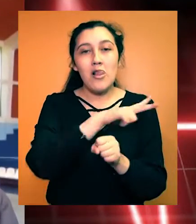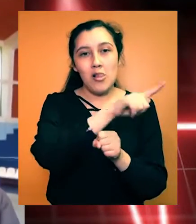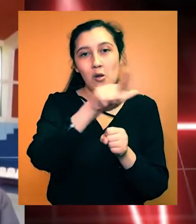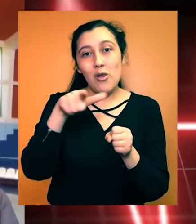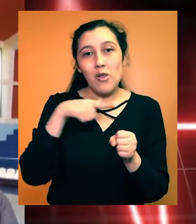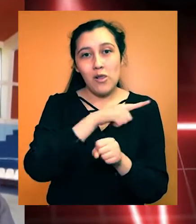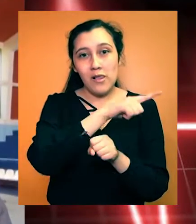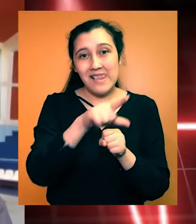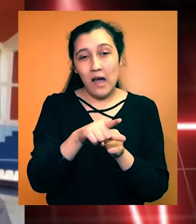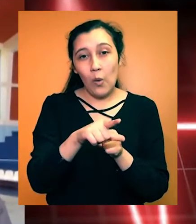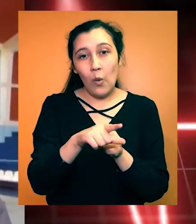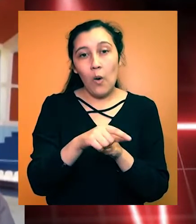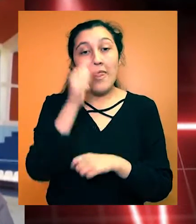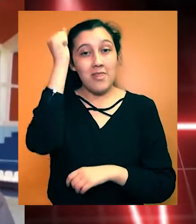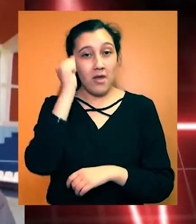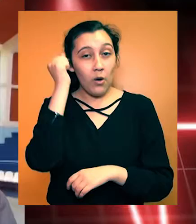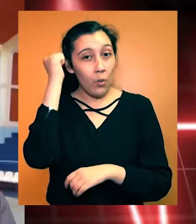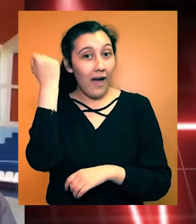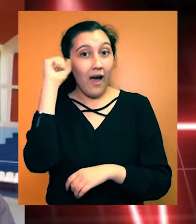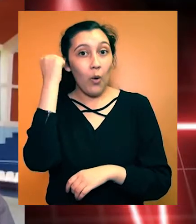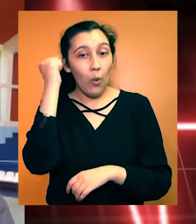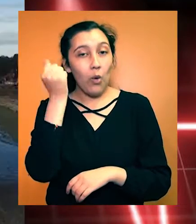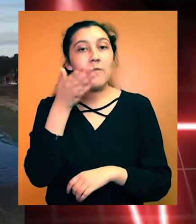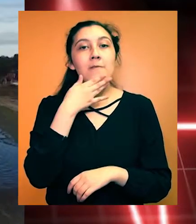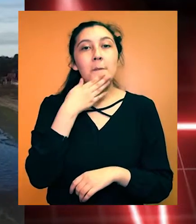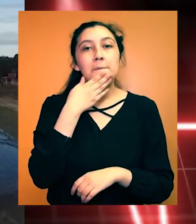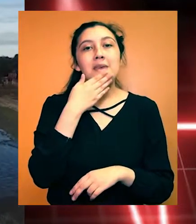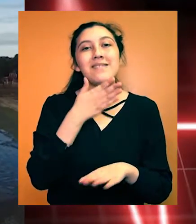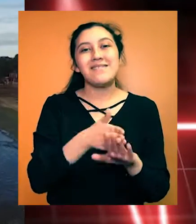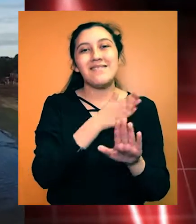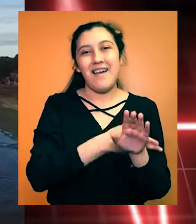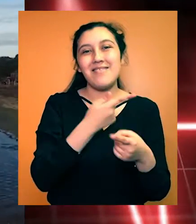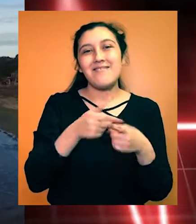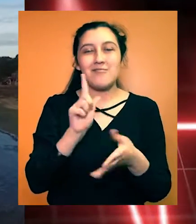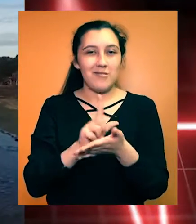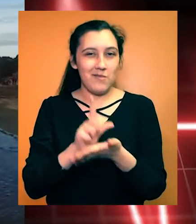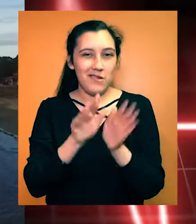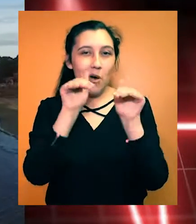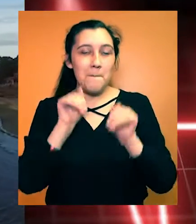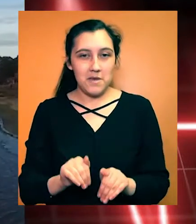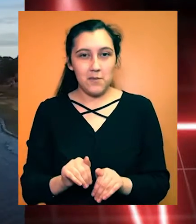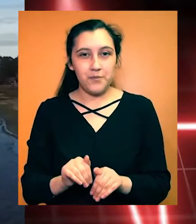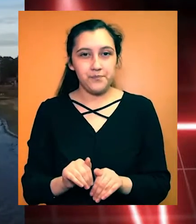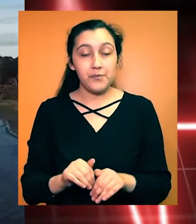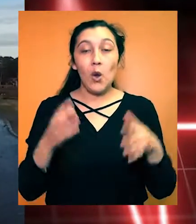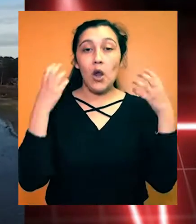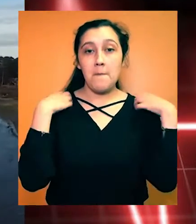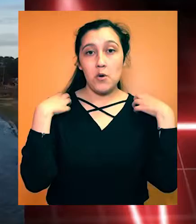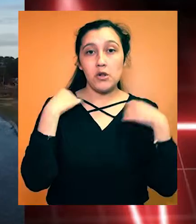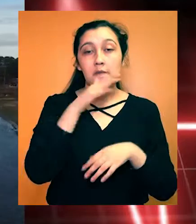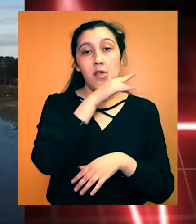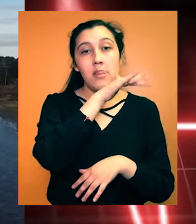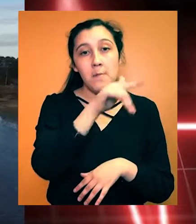en Ancú, ya había pasado antes en otros lugares y no podemos permitir que siga ocurriendo. Sobre la investigación del episodio registrado en Ancud, la autoridad marítima tiene en su poder